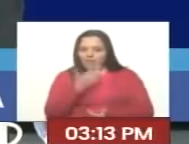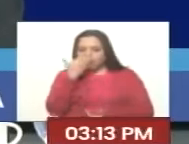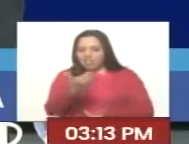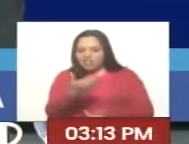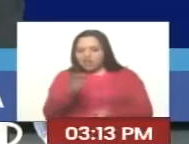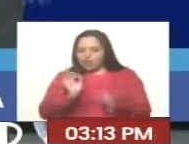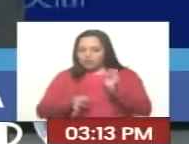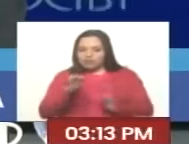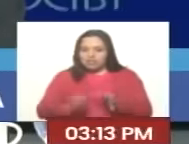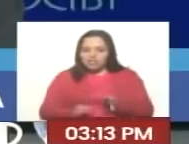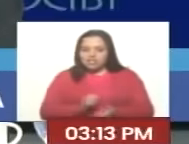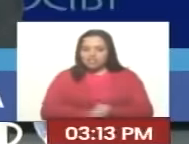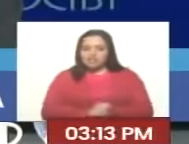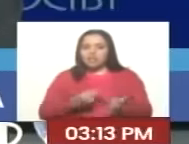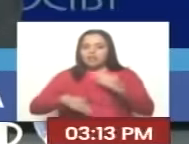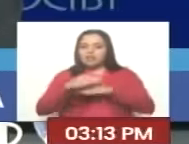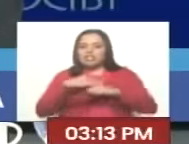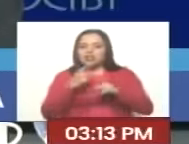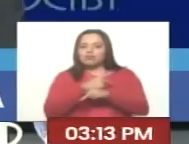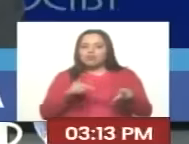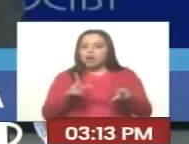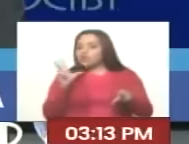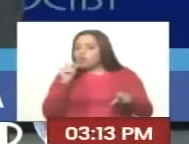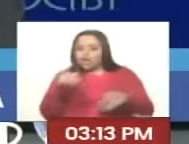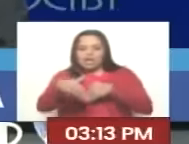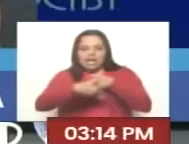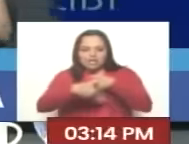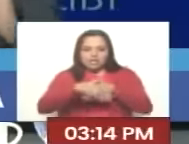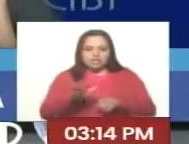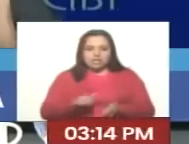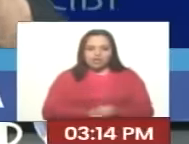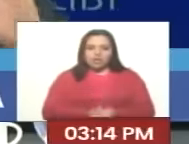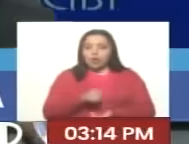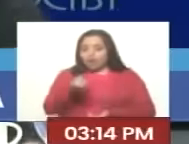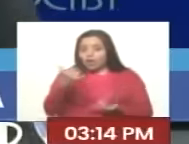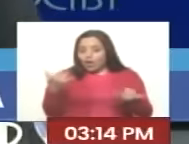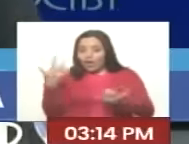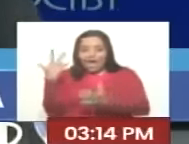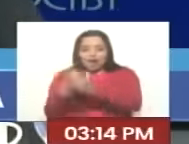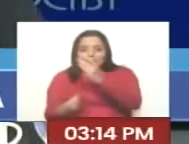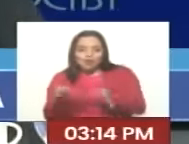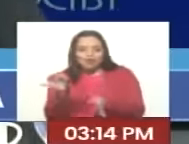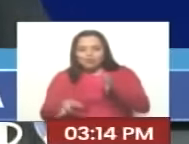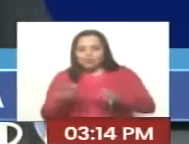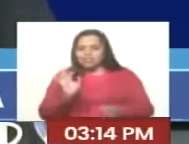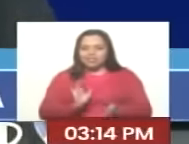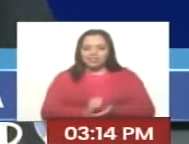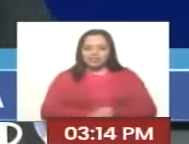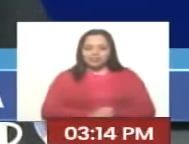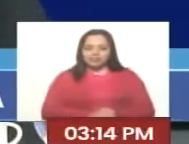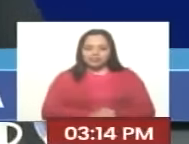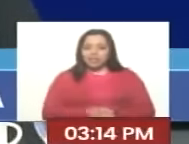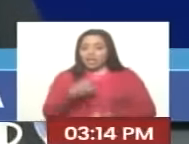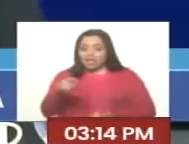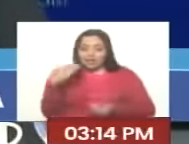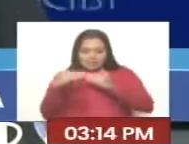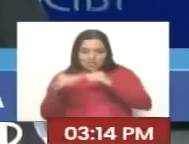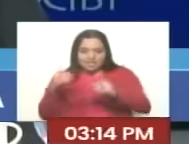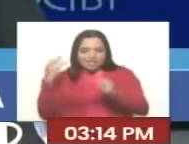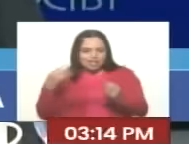tribunal, ante el Ministerio Público, no por redes sociales. Usted ahorita es un prófugo de la justicia y este mensaje le va a